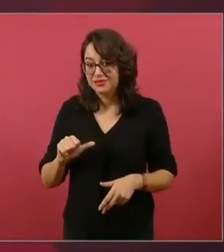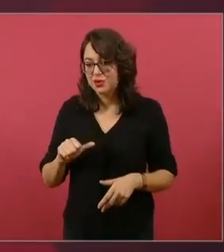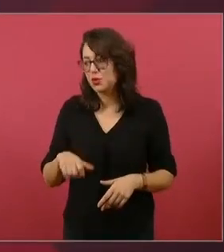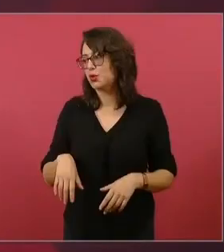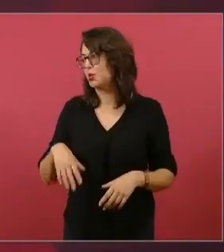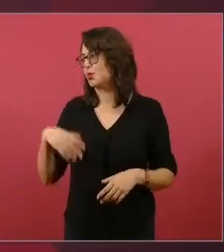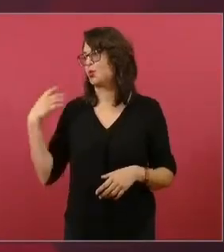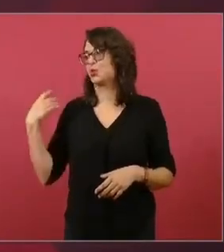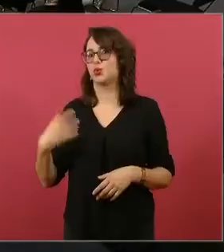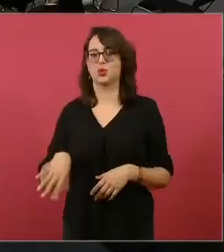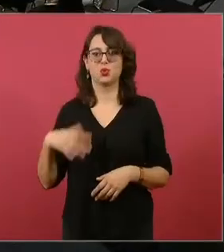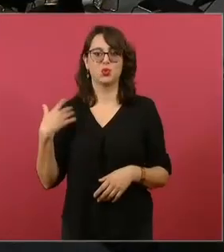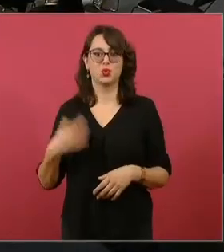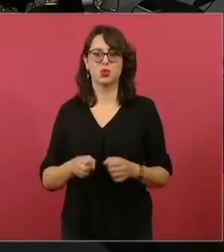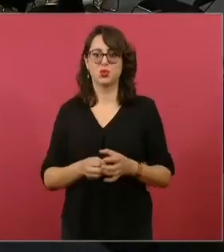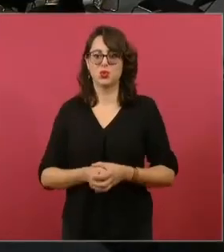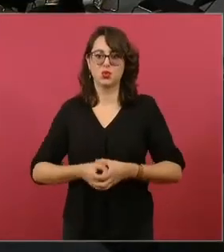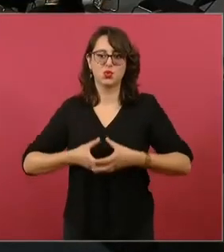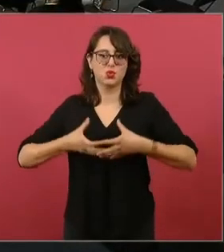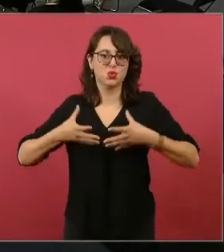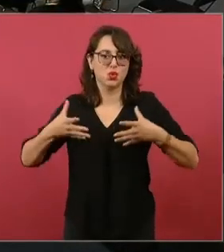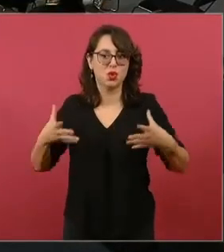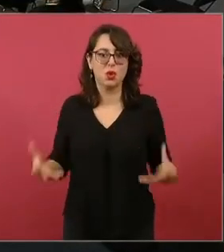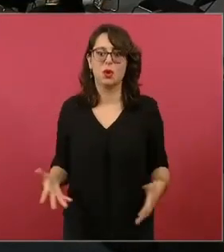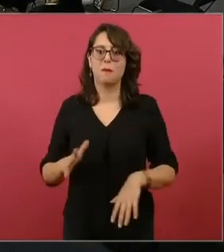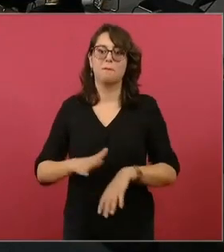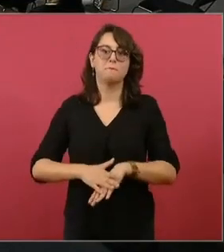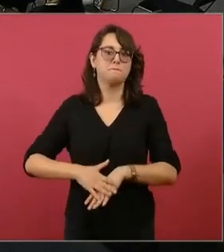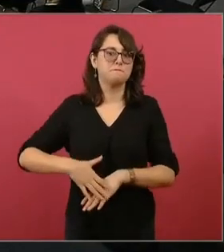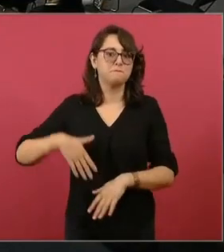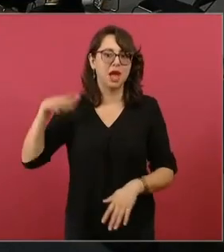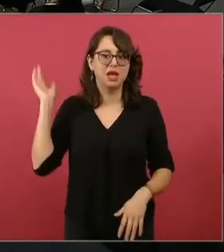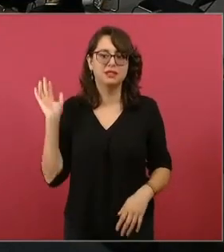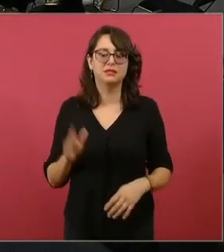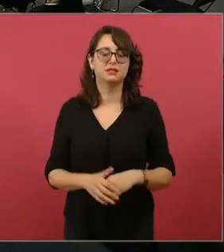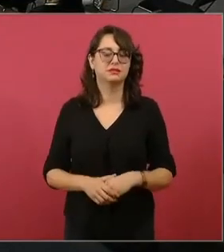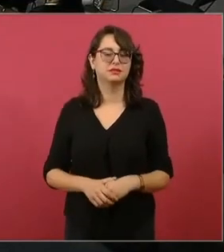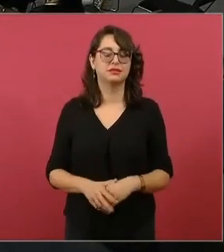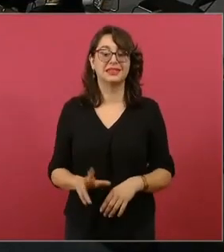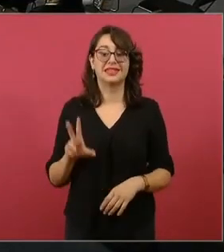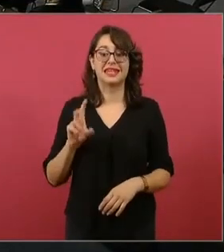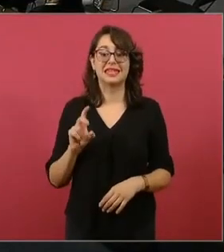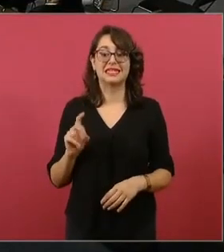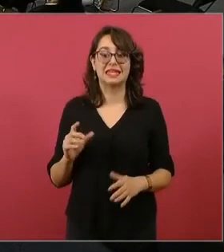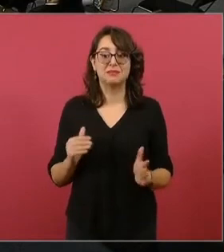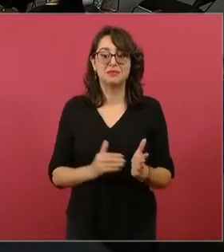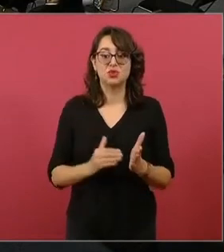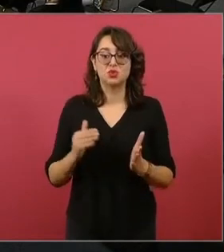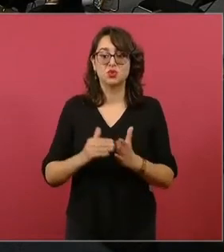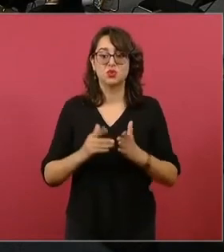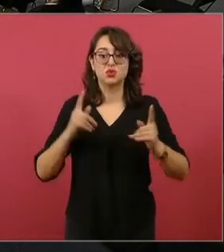Están llegando muchos, pero muchos turistas, son 30 millones de turistas.